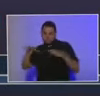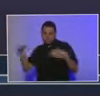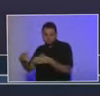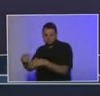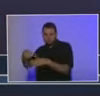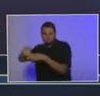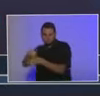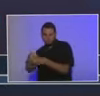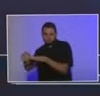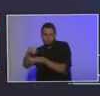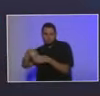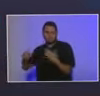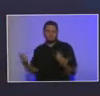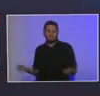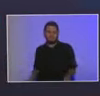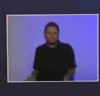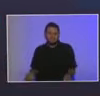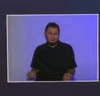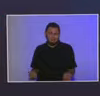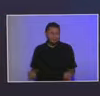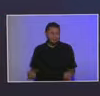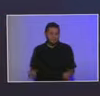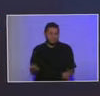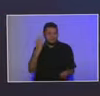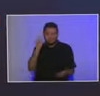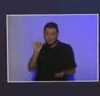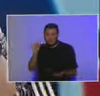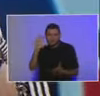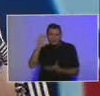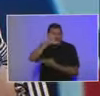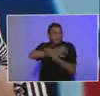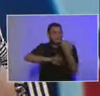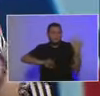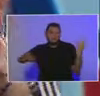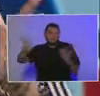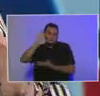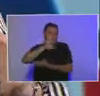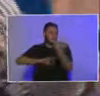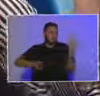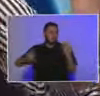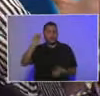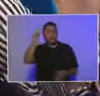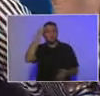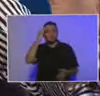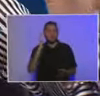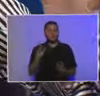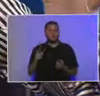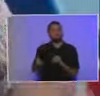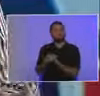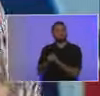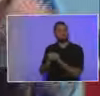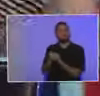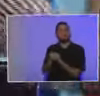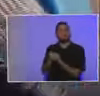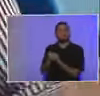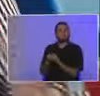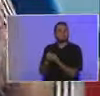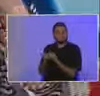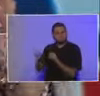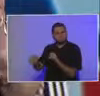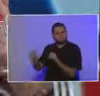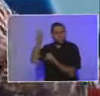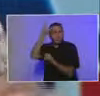comillas lo digo, porque es que esto es tan confuso, lo de los gallos. La gobernadora parece simpatizar con los dueños de gallos, dice